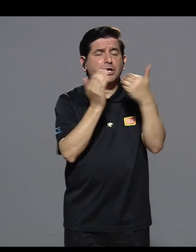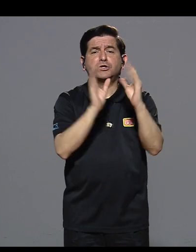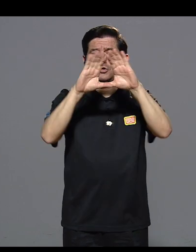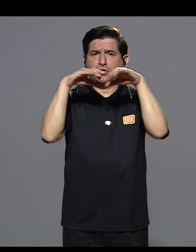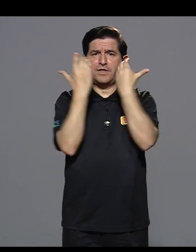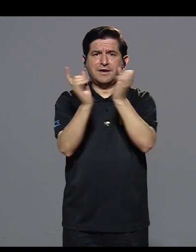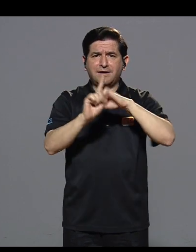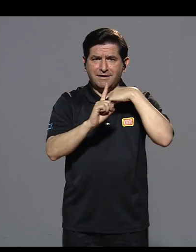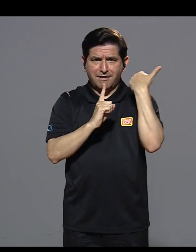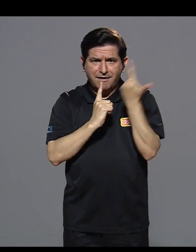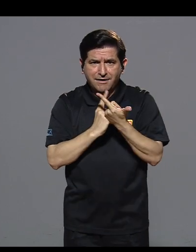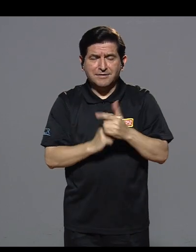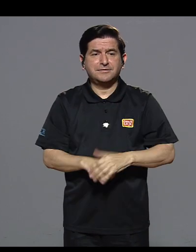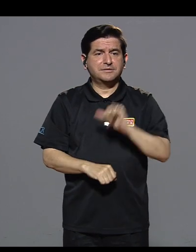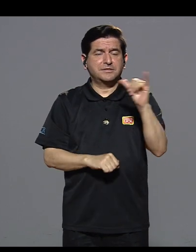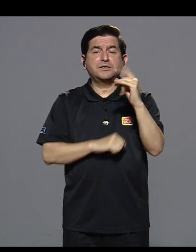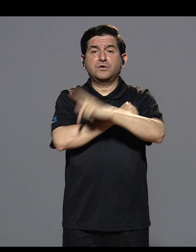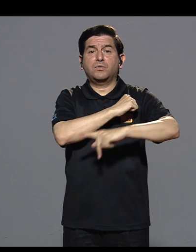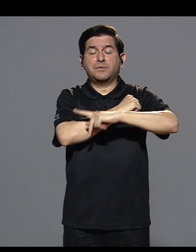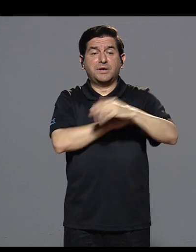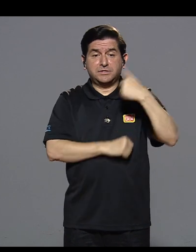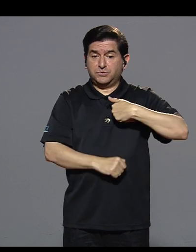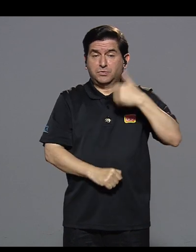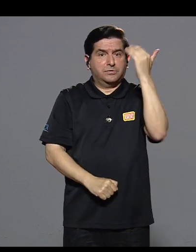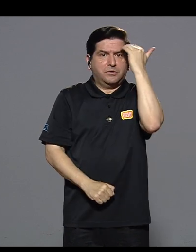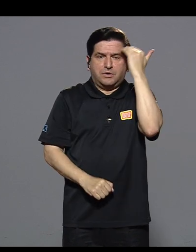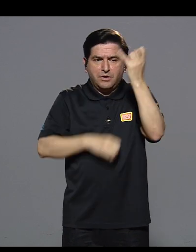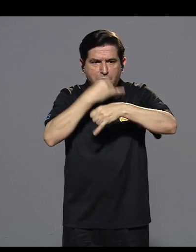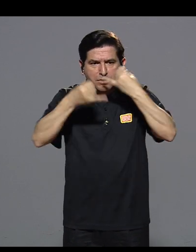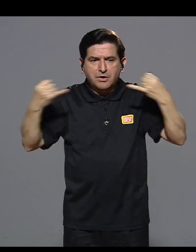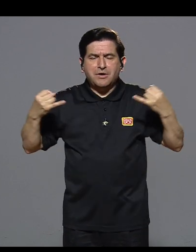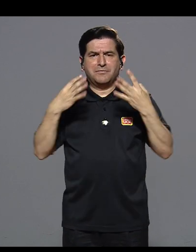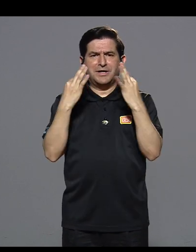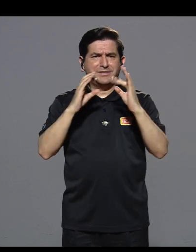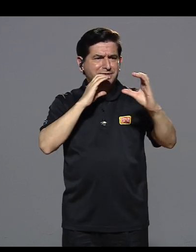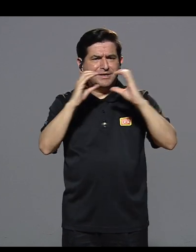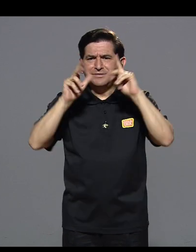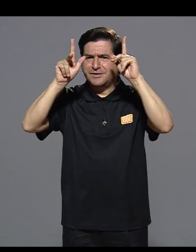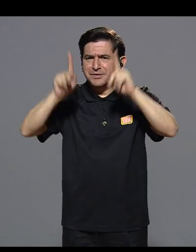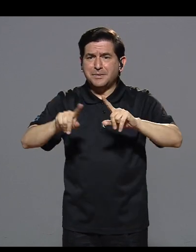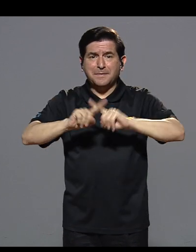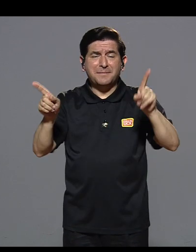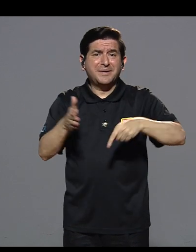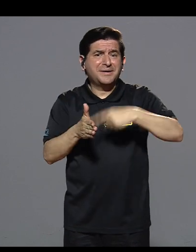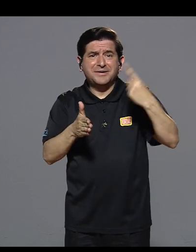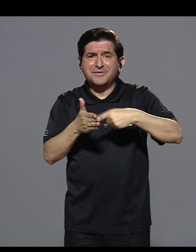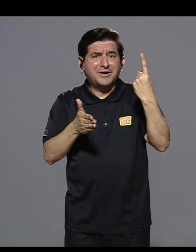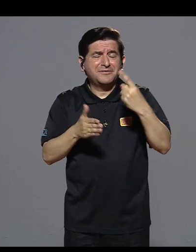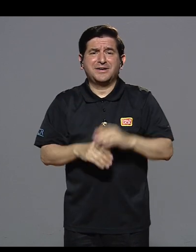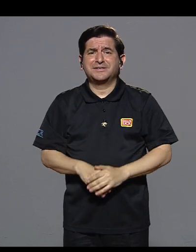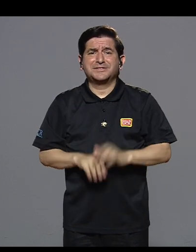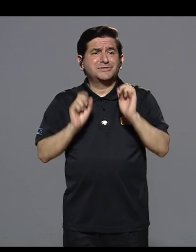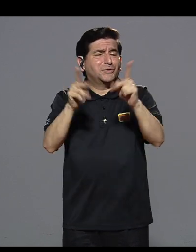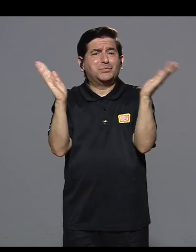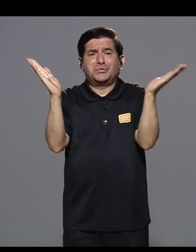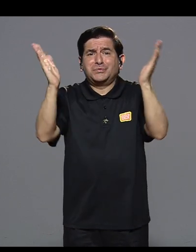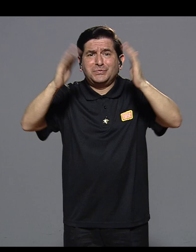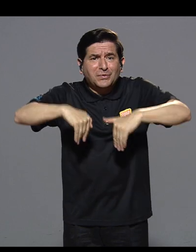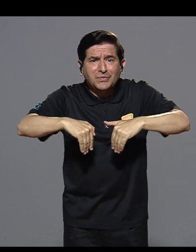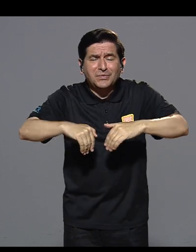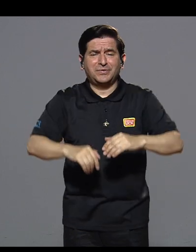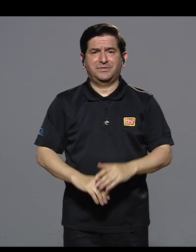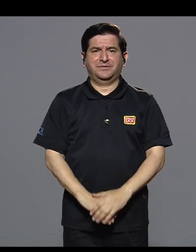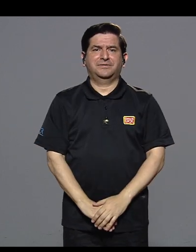clase social. Es como llegar a un país y no saber el idioma. Tratar de comunicarte con las personas, pero a veces no hay